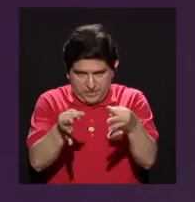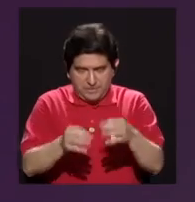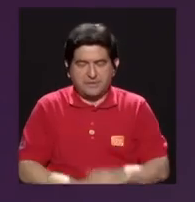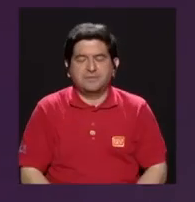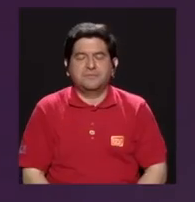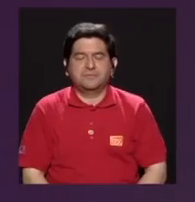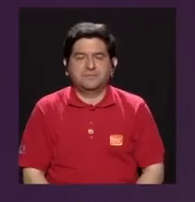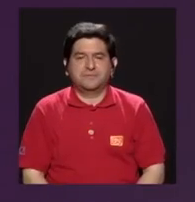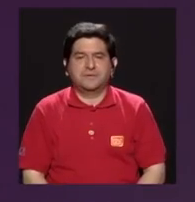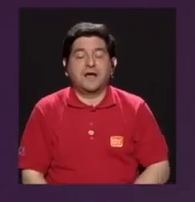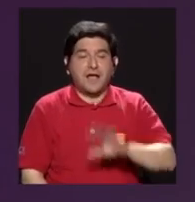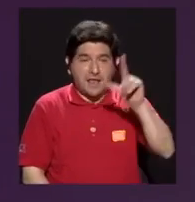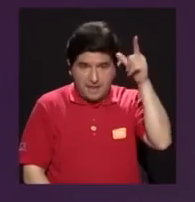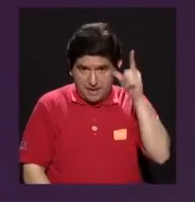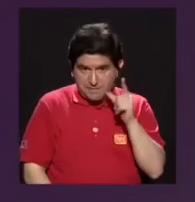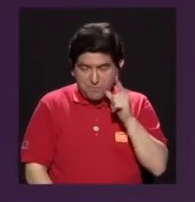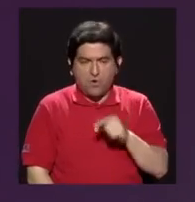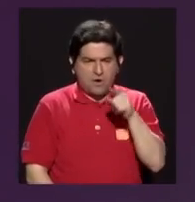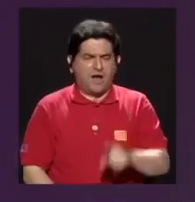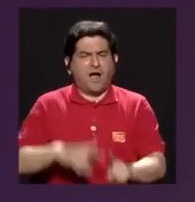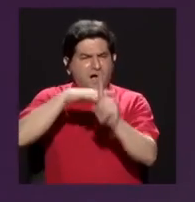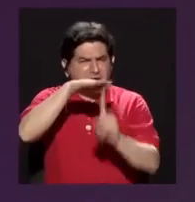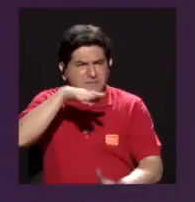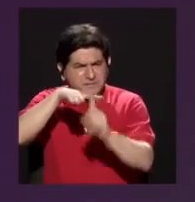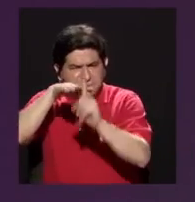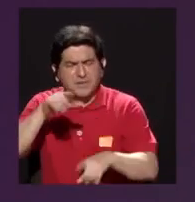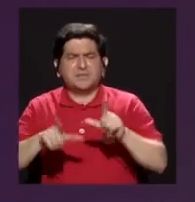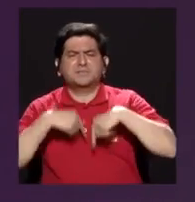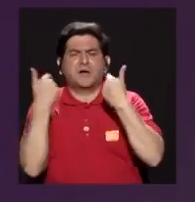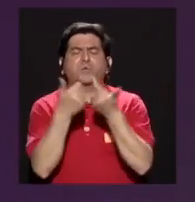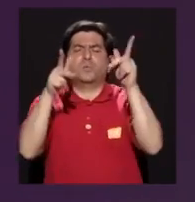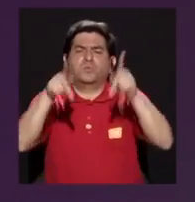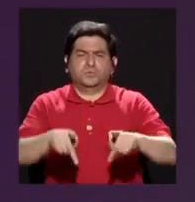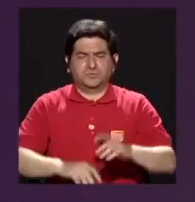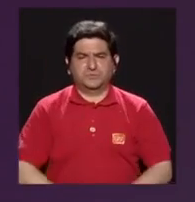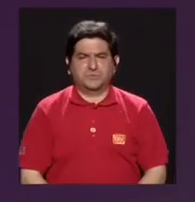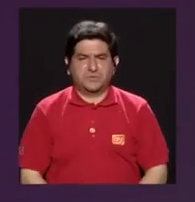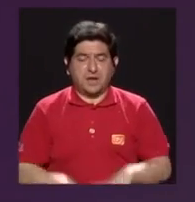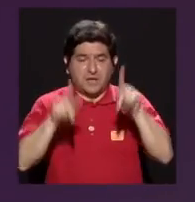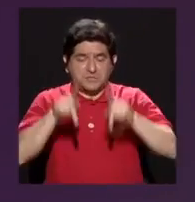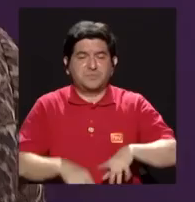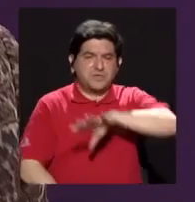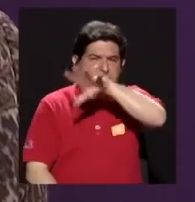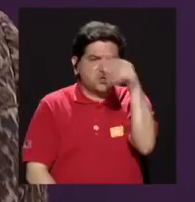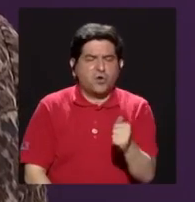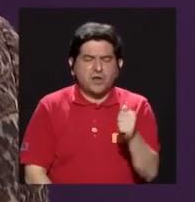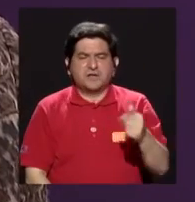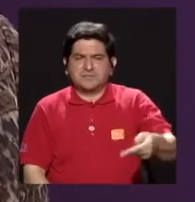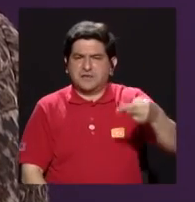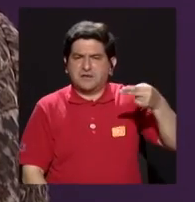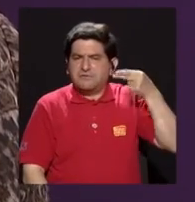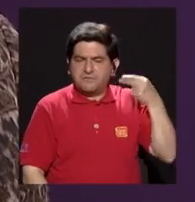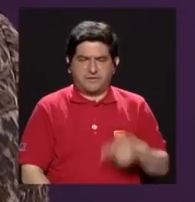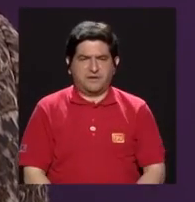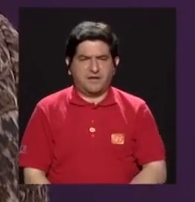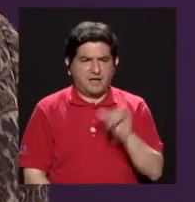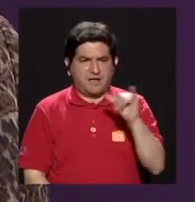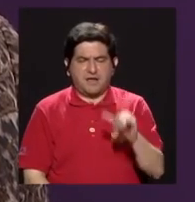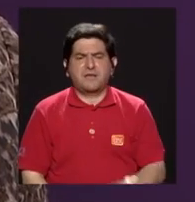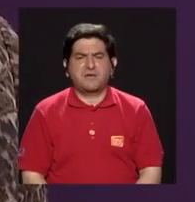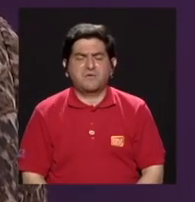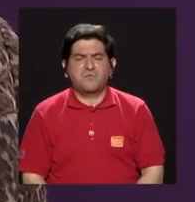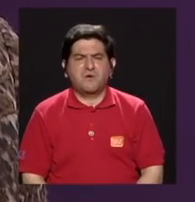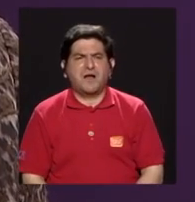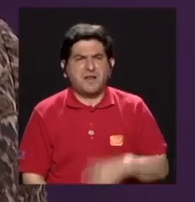de limón y por ejemplo como se invisibilizan diferentes grupos de personas las personas afrodescendientes ahí también en criterios